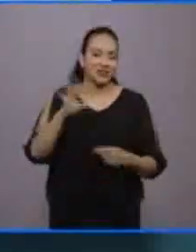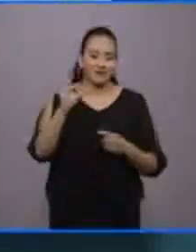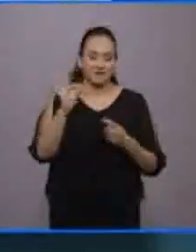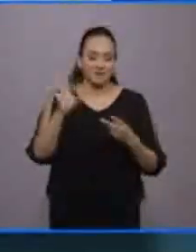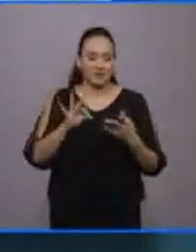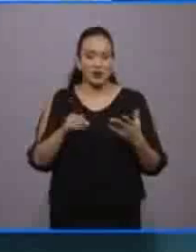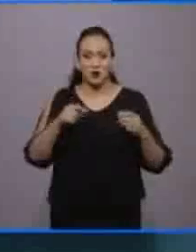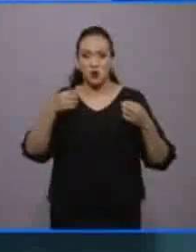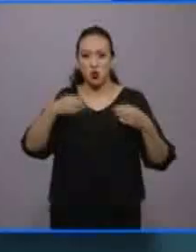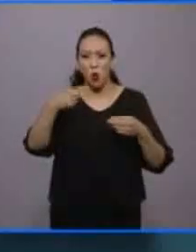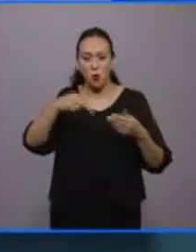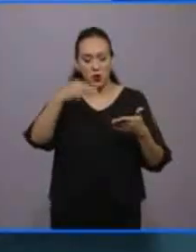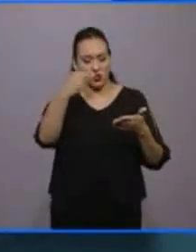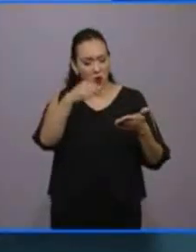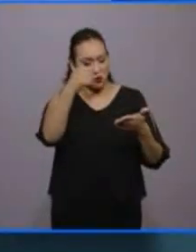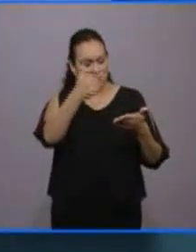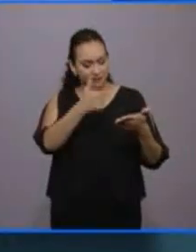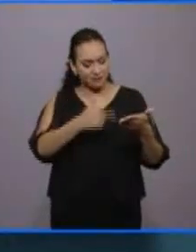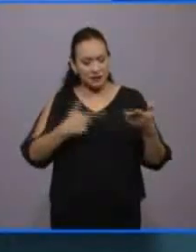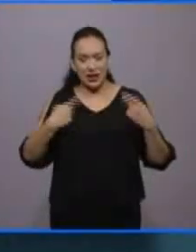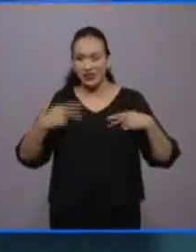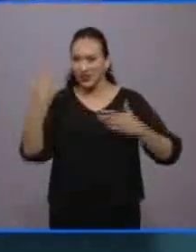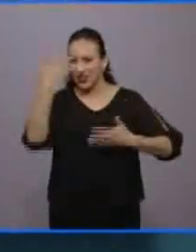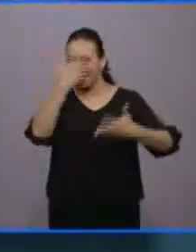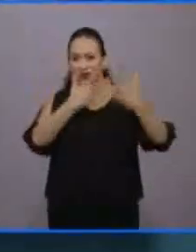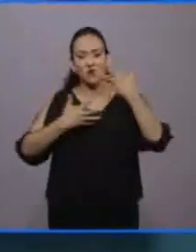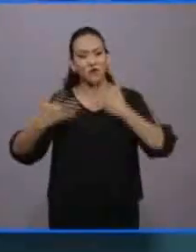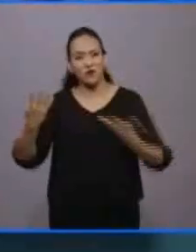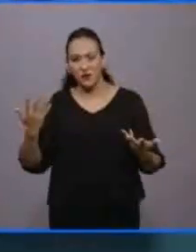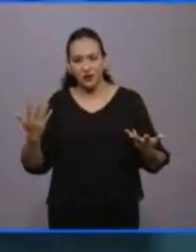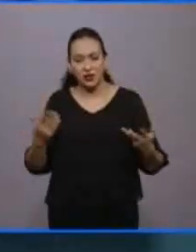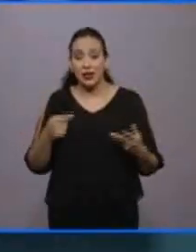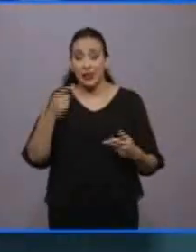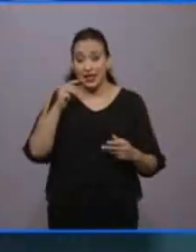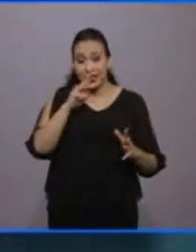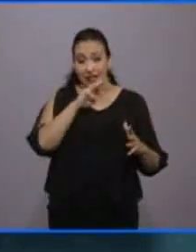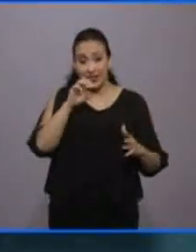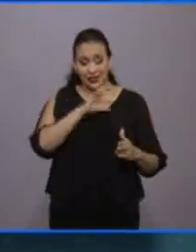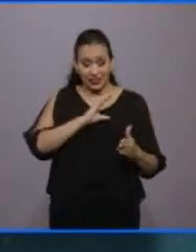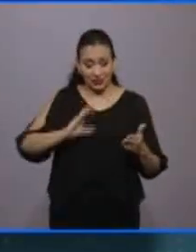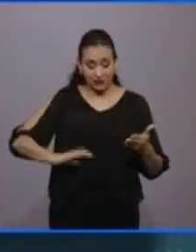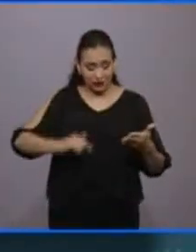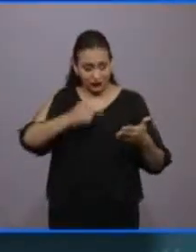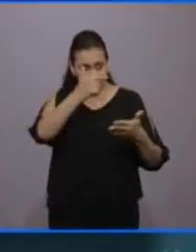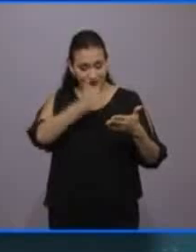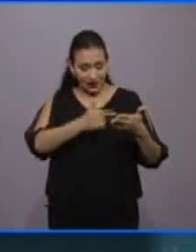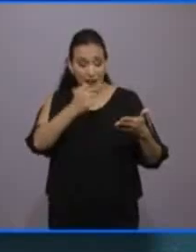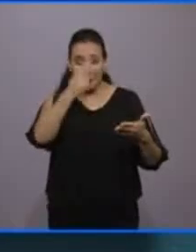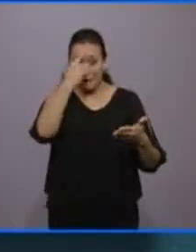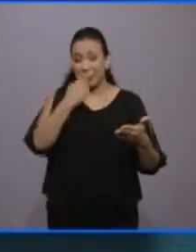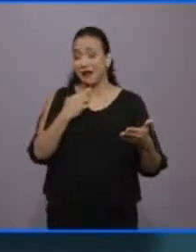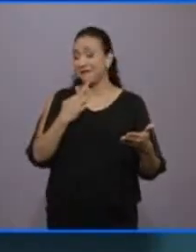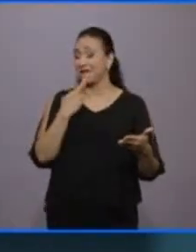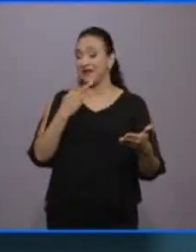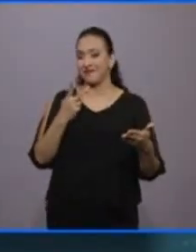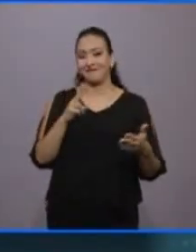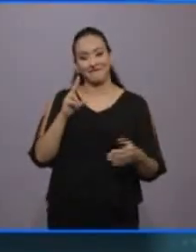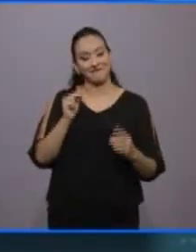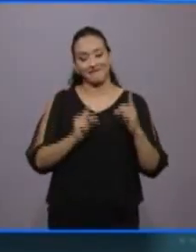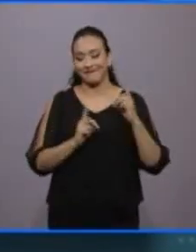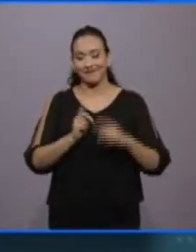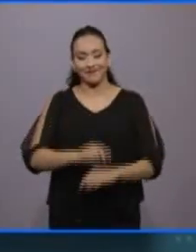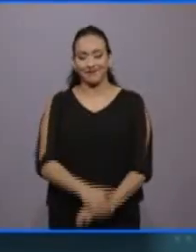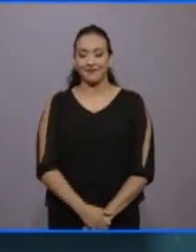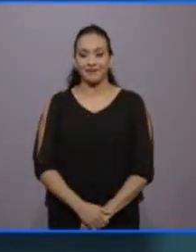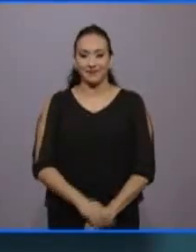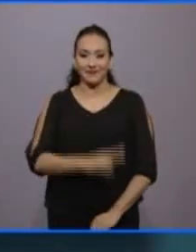las boletas, además de que no se tiene certeza de que las más de 300 candidaturas tengan perfiles idóneos. Para el canal del Poder